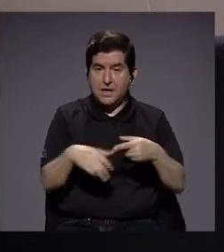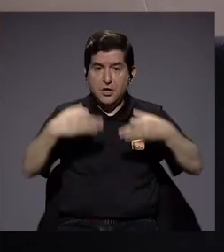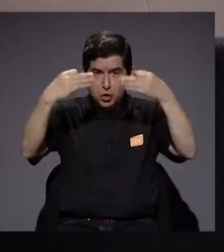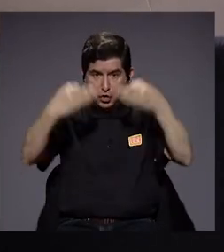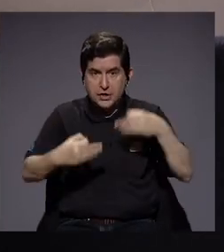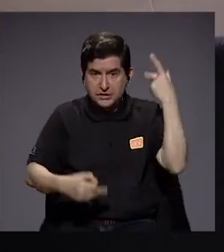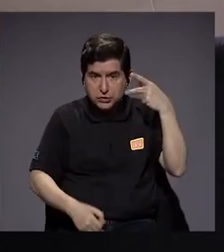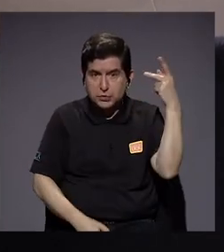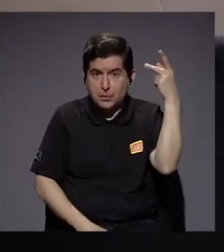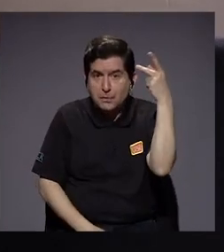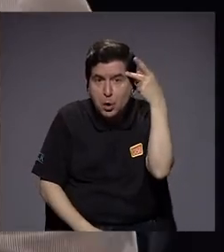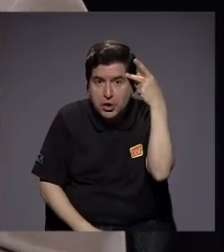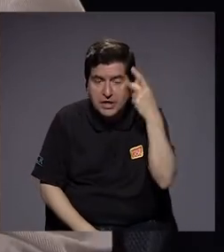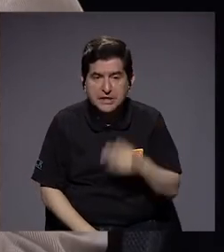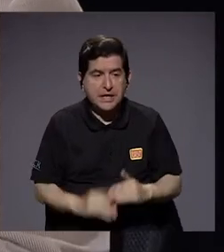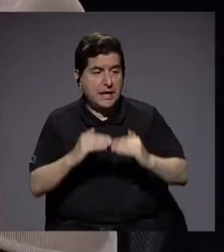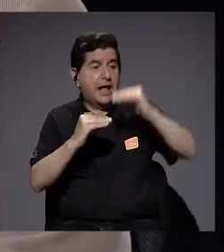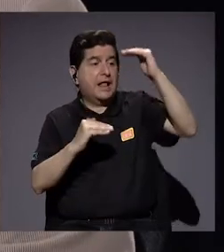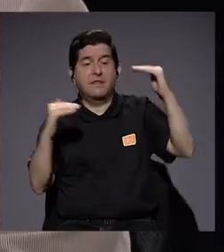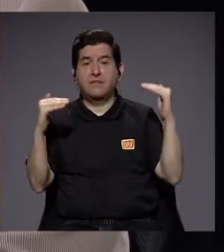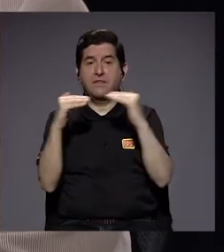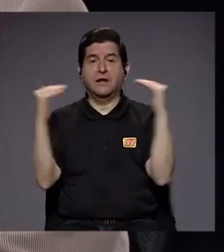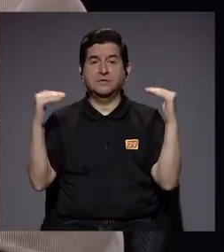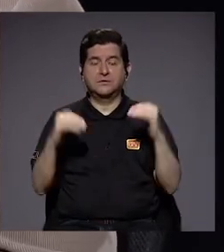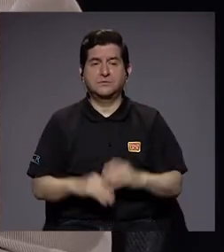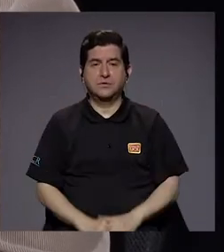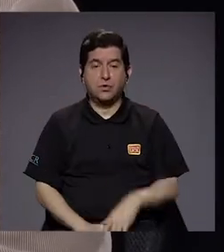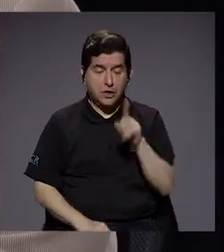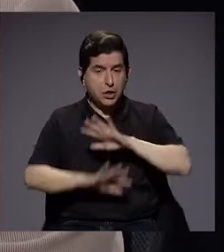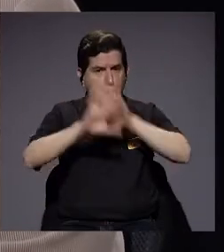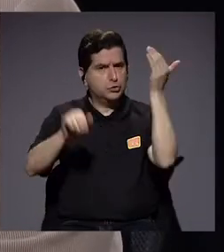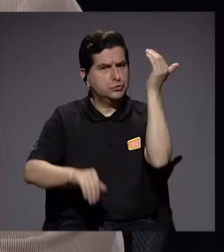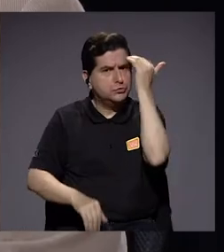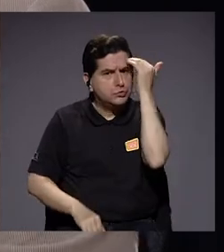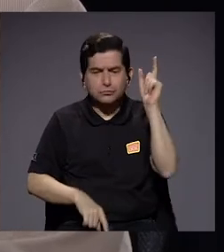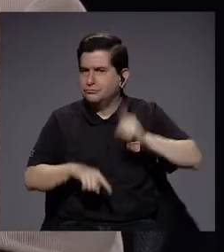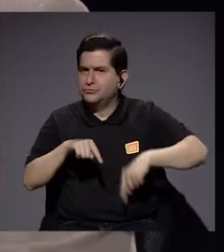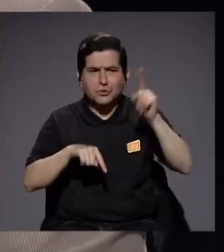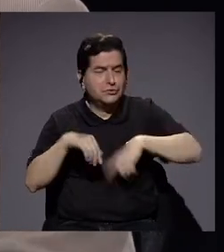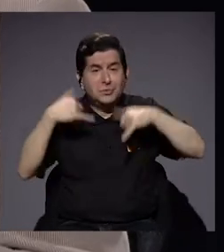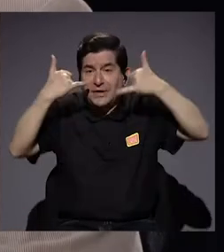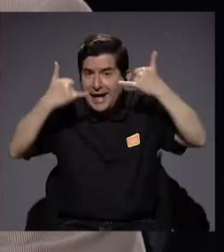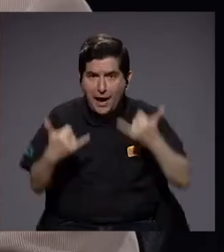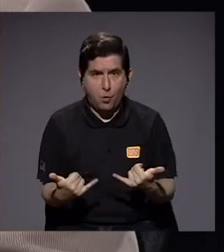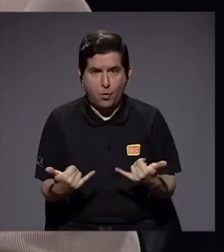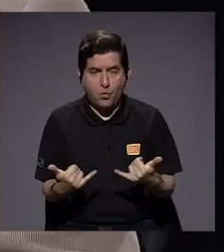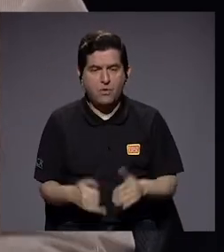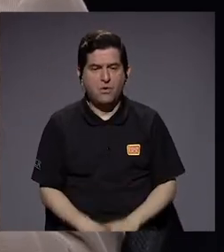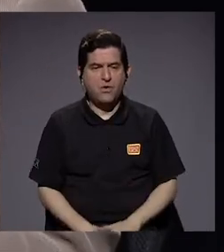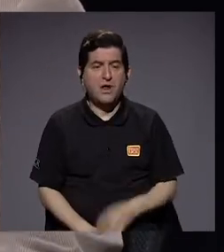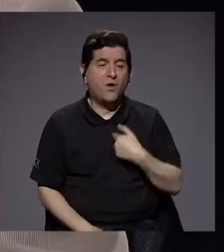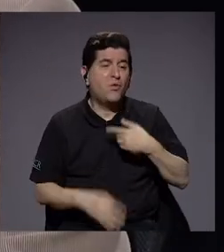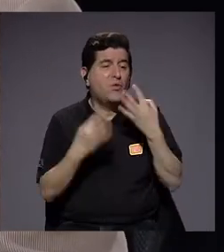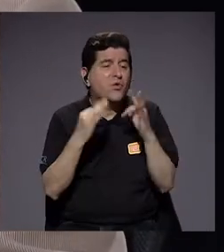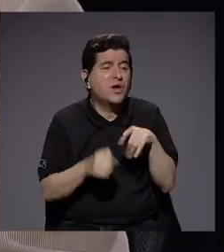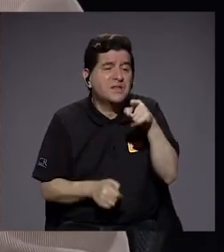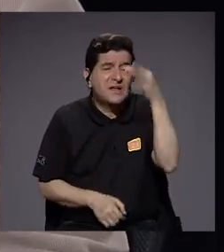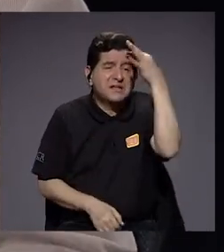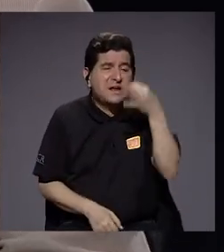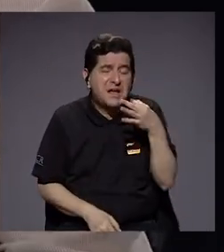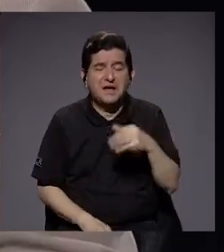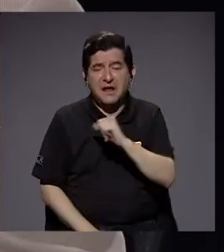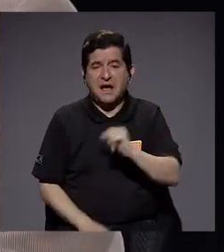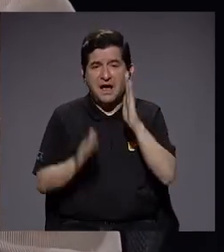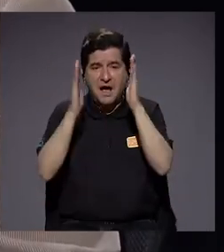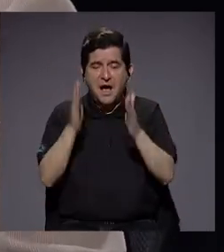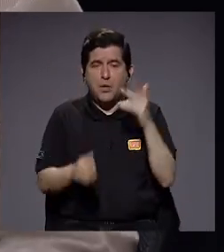tomar decisiones políticas al más alto nivel y hay que tener eso claro. O sea, no es posible a estas alturas andar convenciendo a